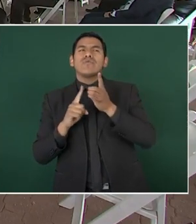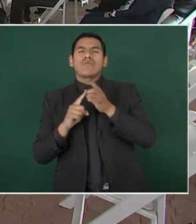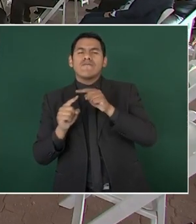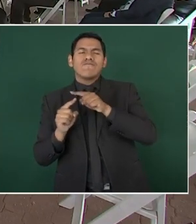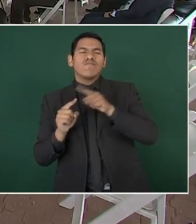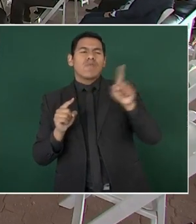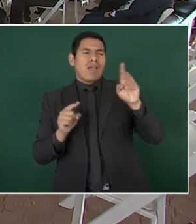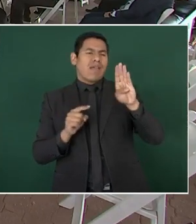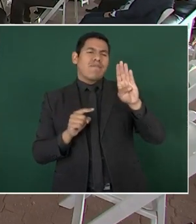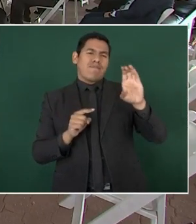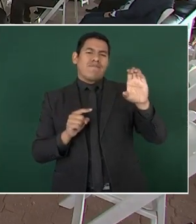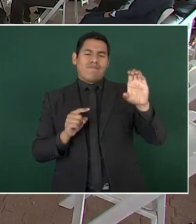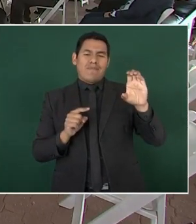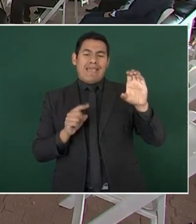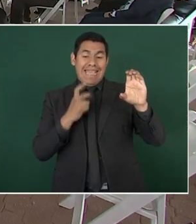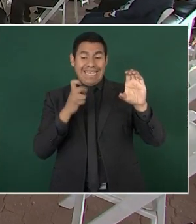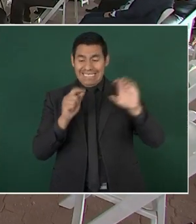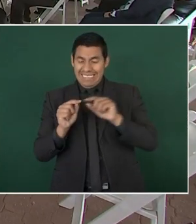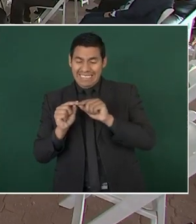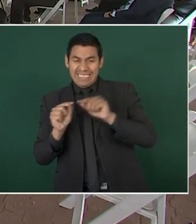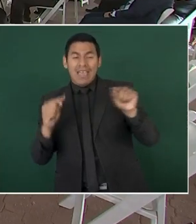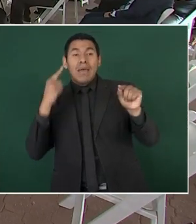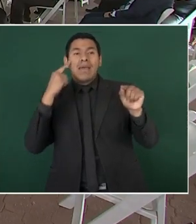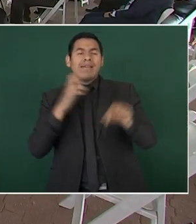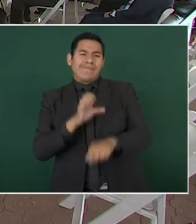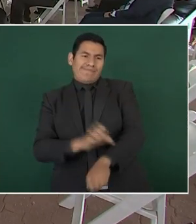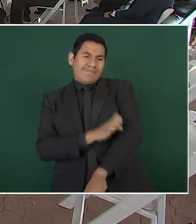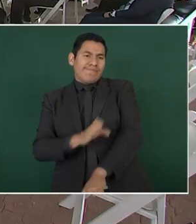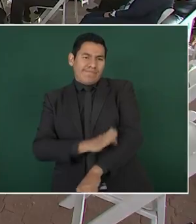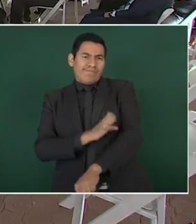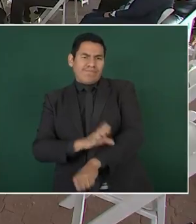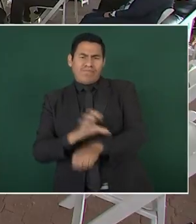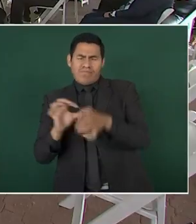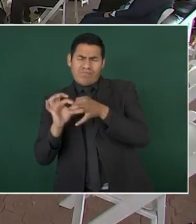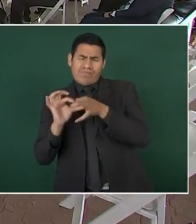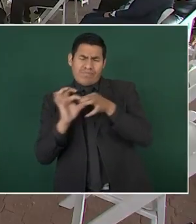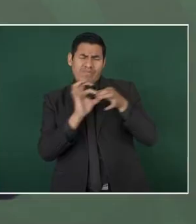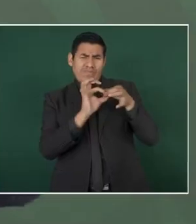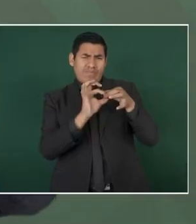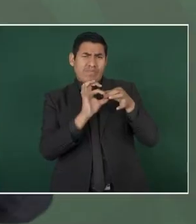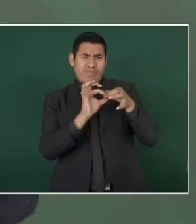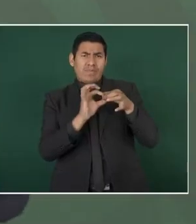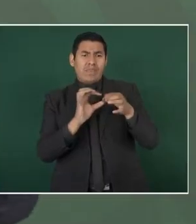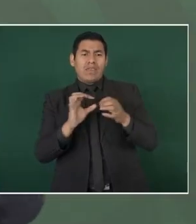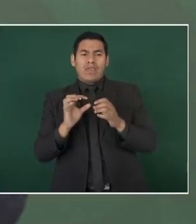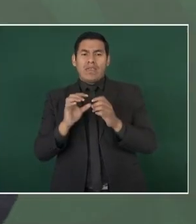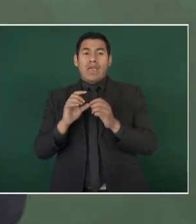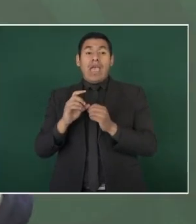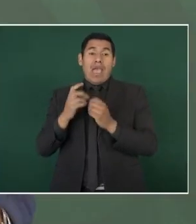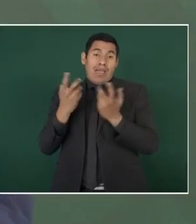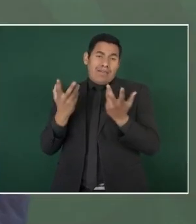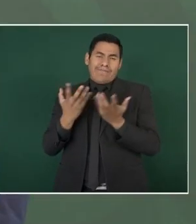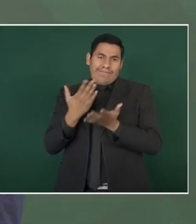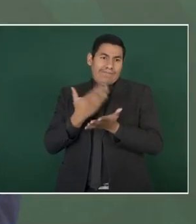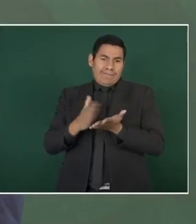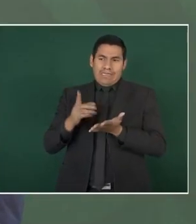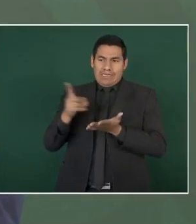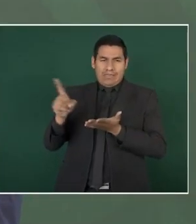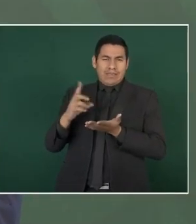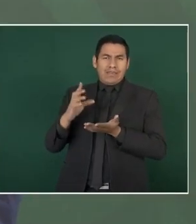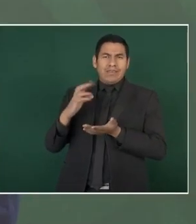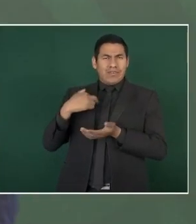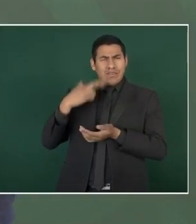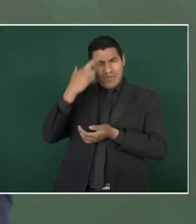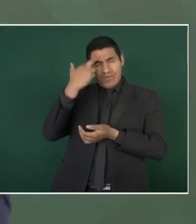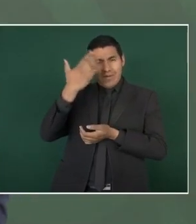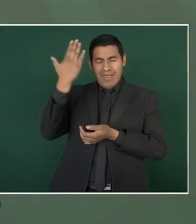Baja California, pero además de que esa planta ya inauguramos incluso la